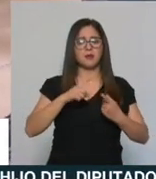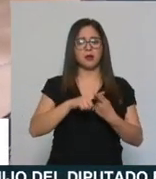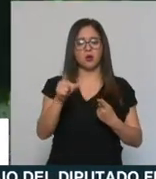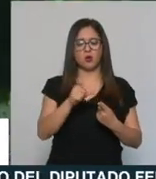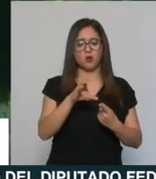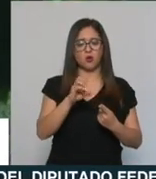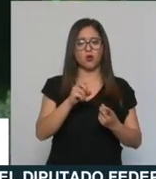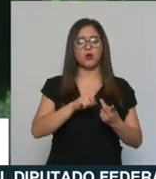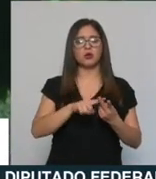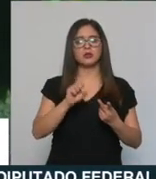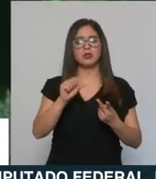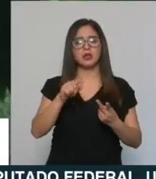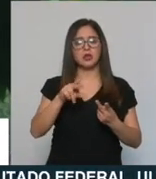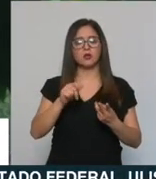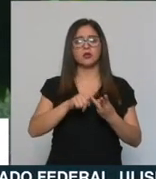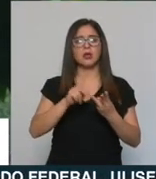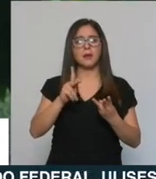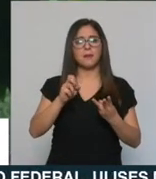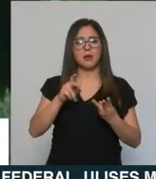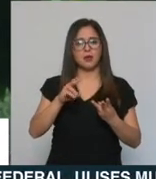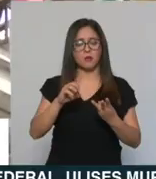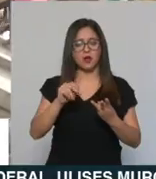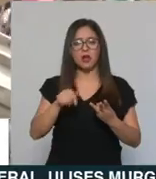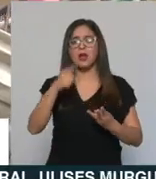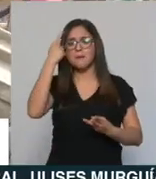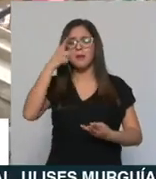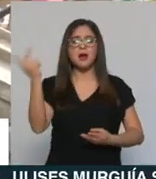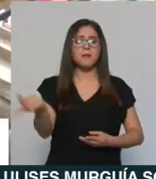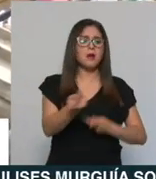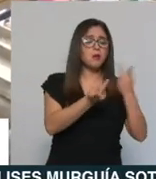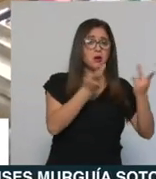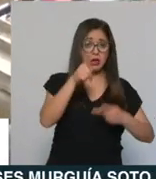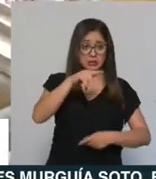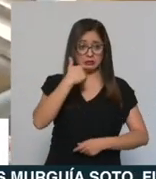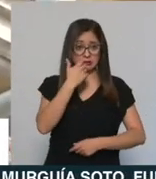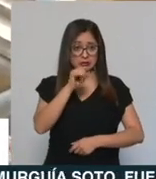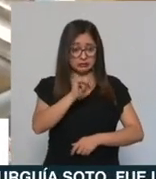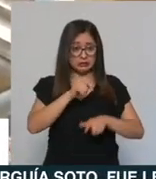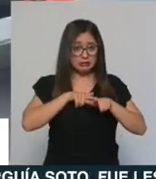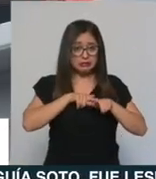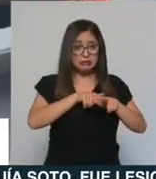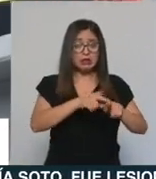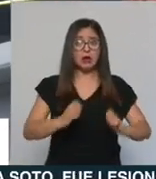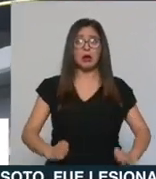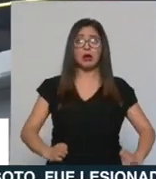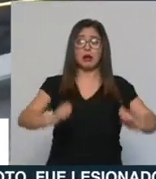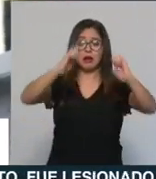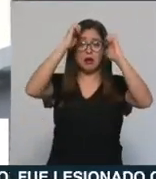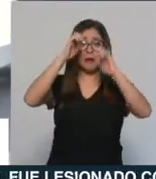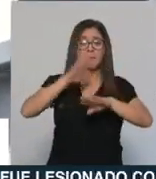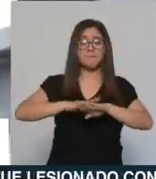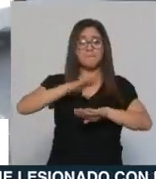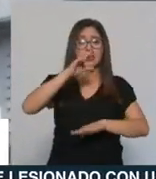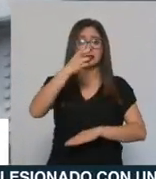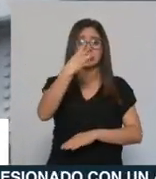y Colonia General Pedro María Anaya para conocer su opinión sobre si quieren que se sigan construyendo edificios de más de 3